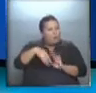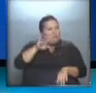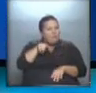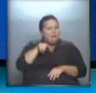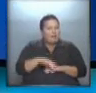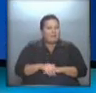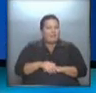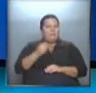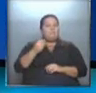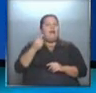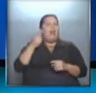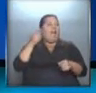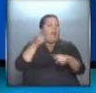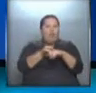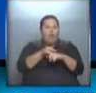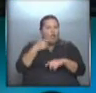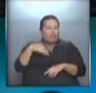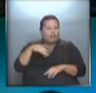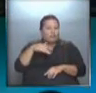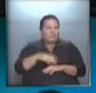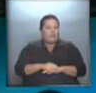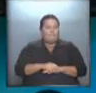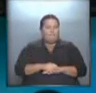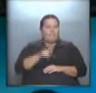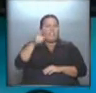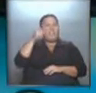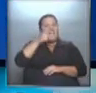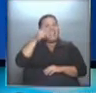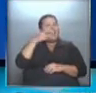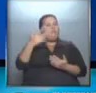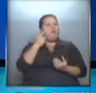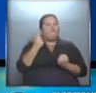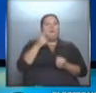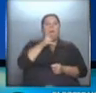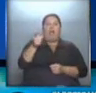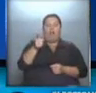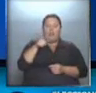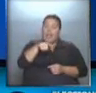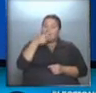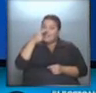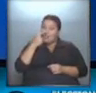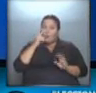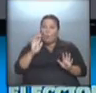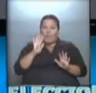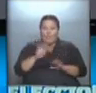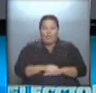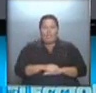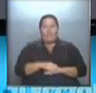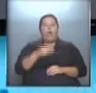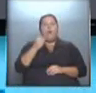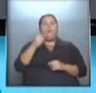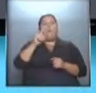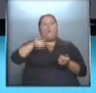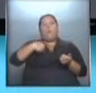de desafiar la primacía del kirchnerismo. Y eso es interesante, hay que estar atento a cuáles son